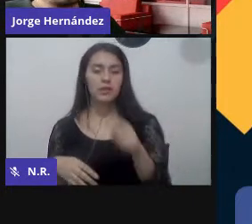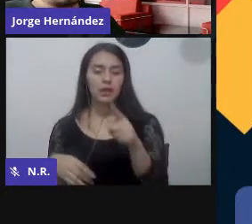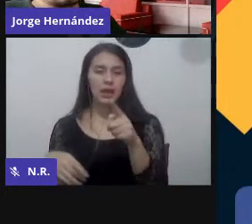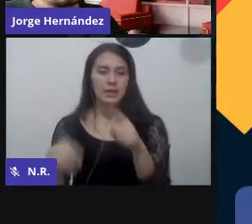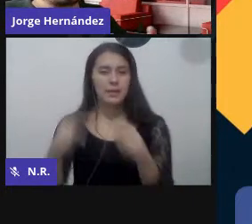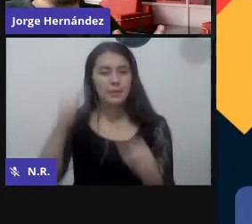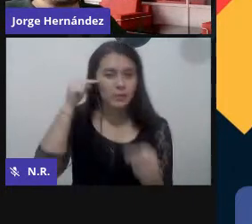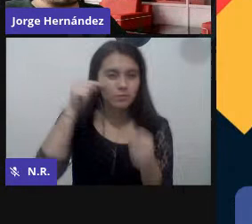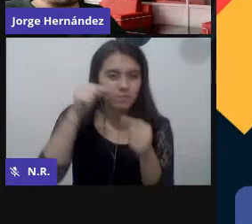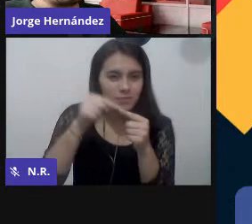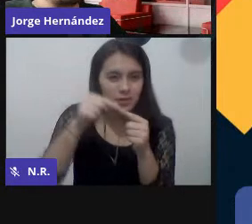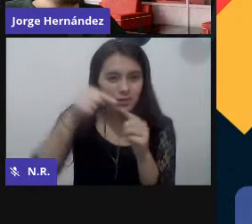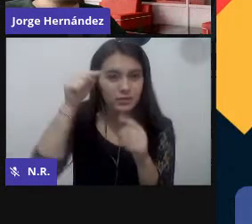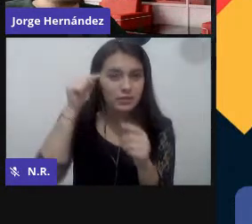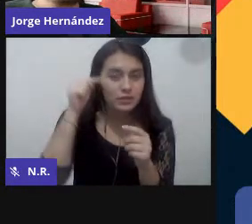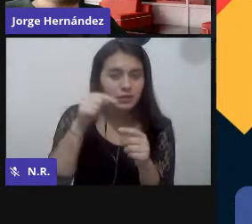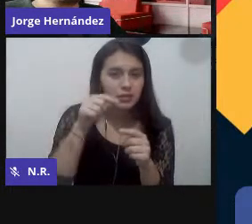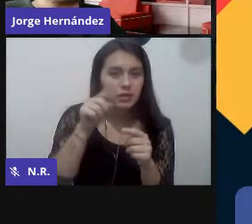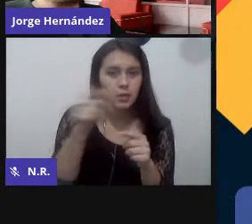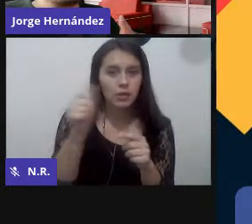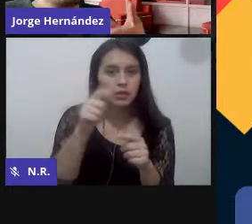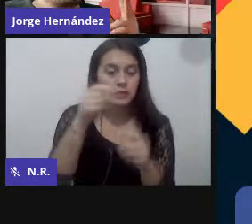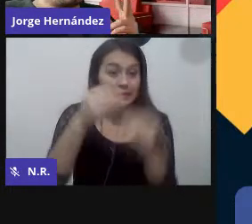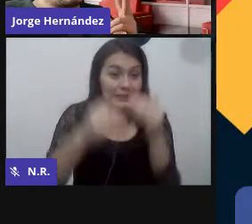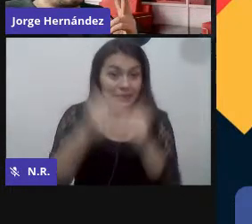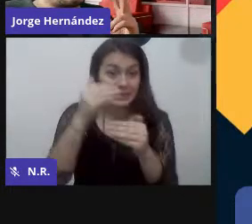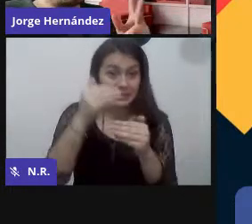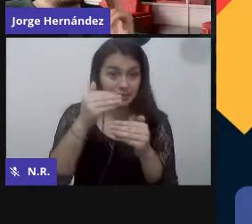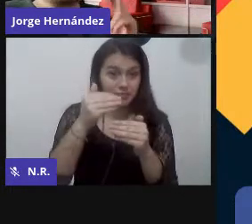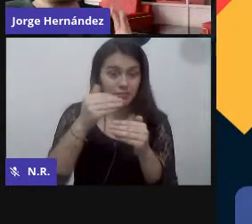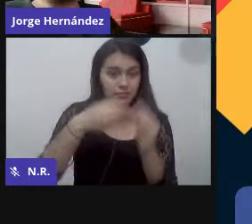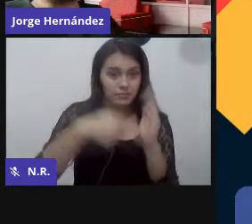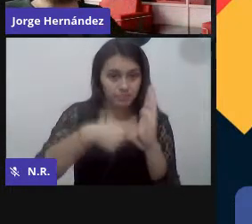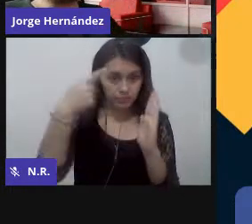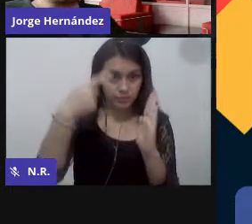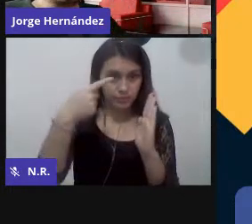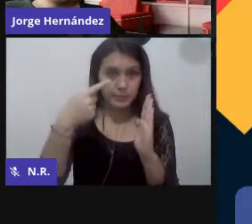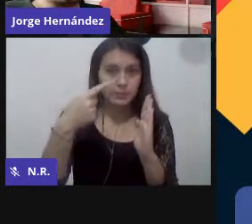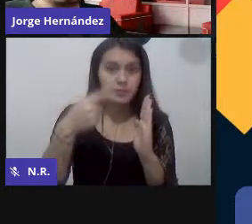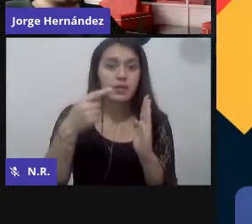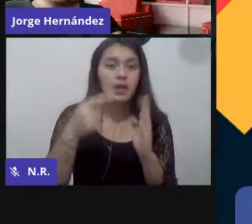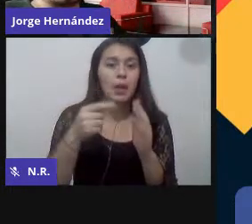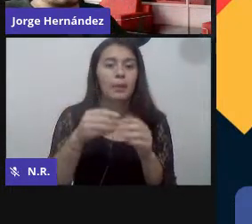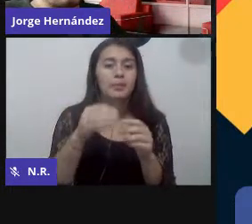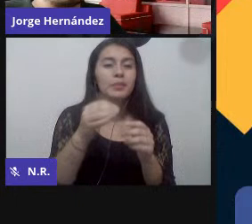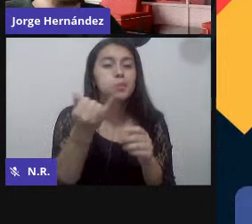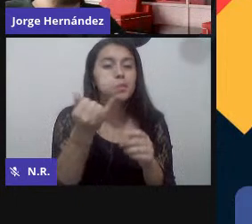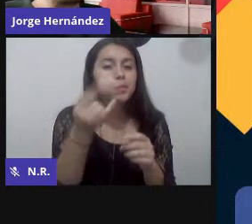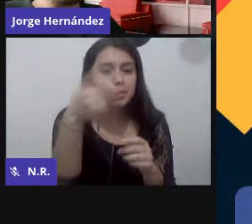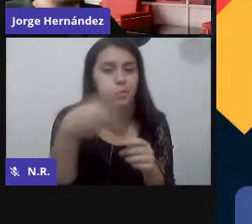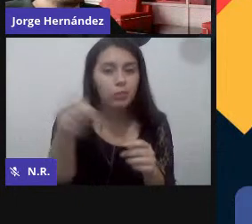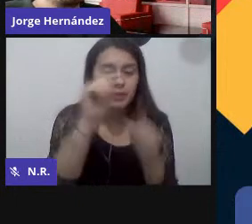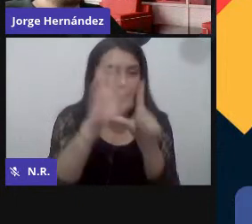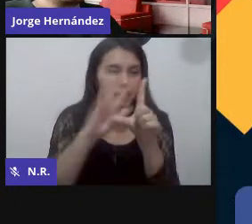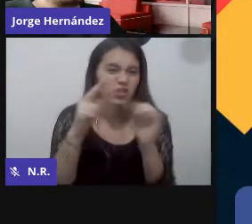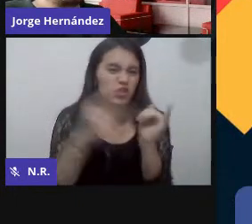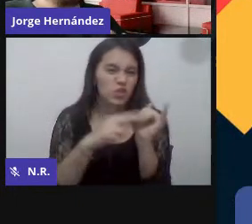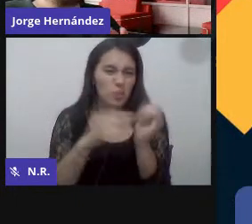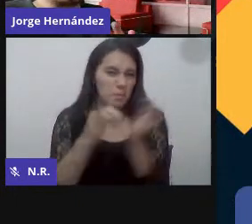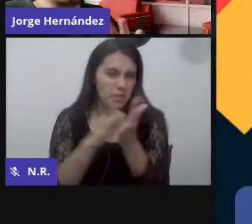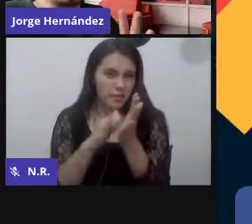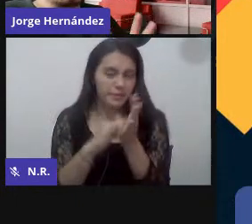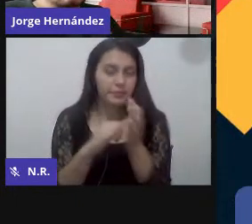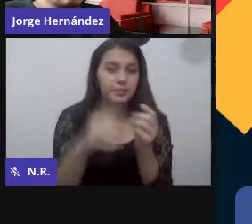centrar, después de que le den iniciar a la transmisión en vivo, en dos secciones igual, al igual que el video de YouTube.